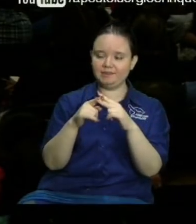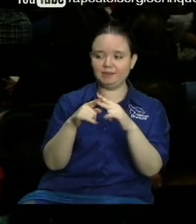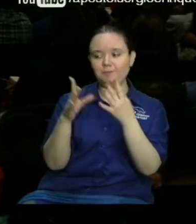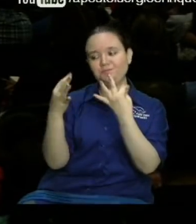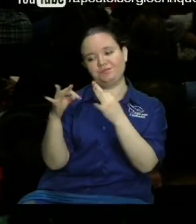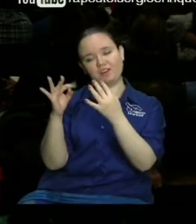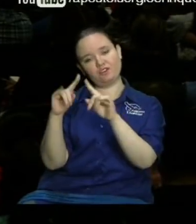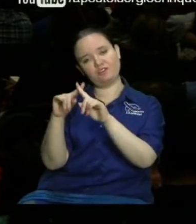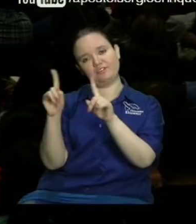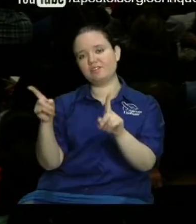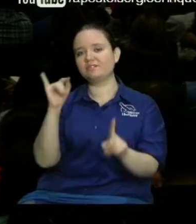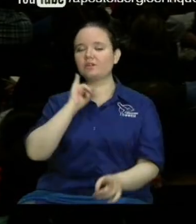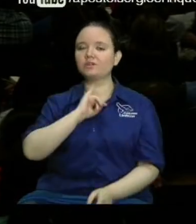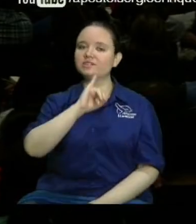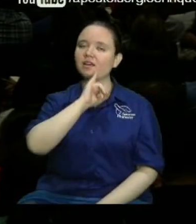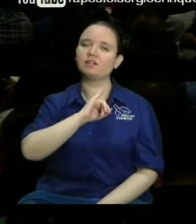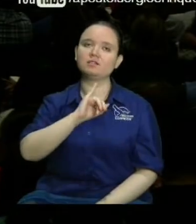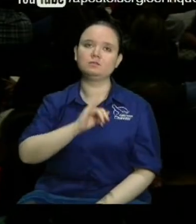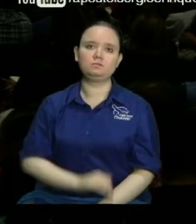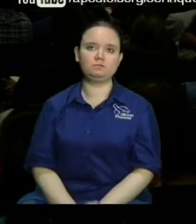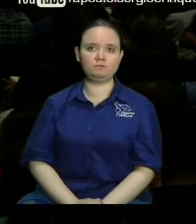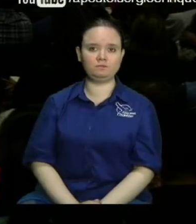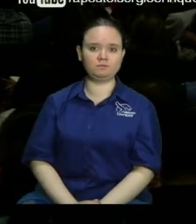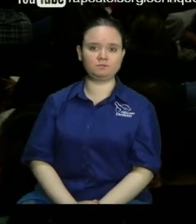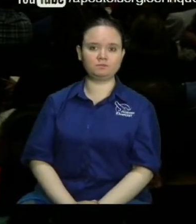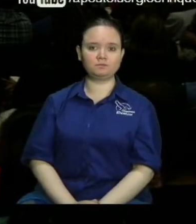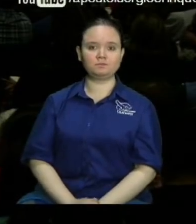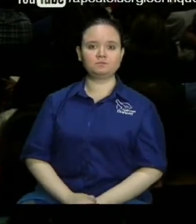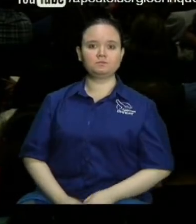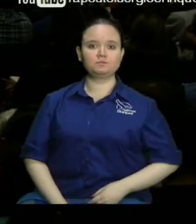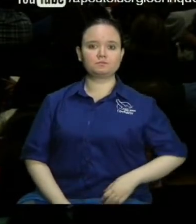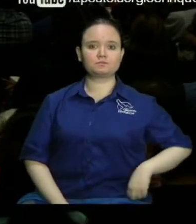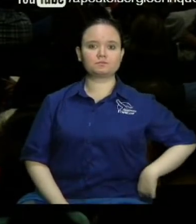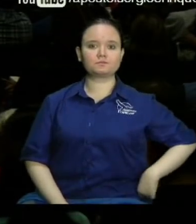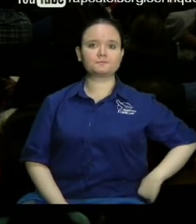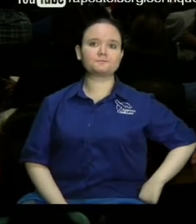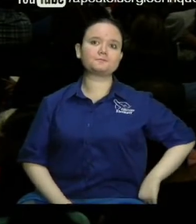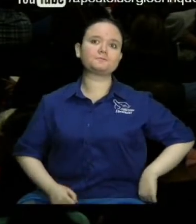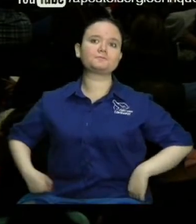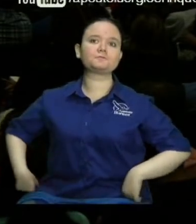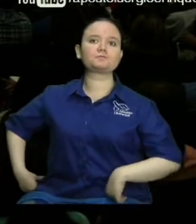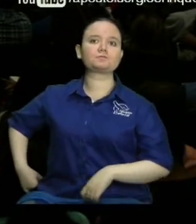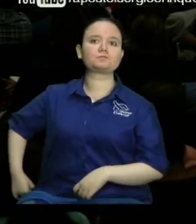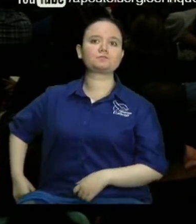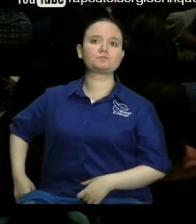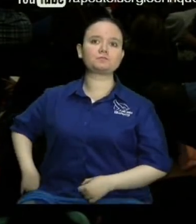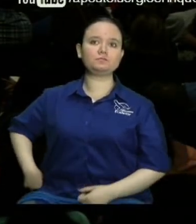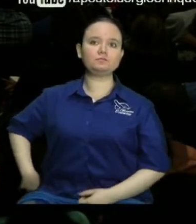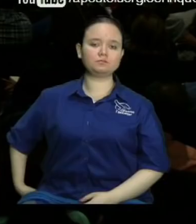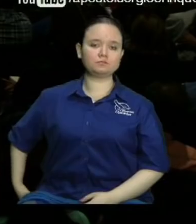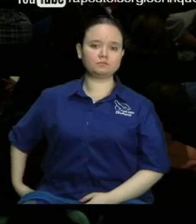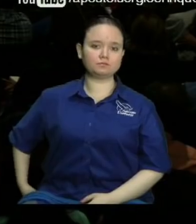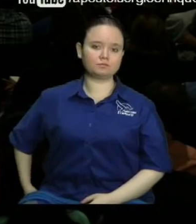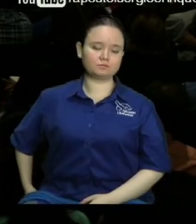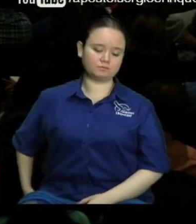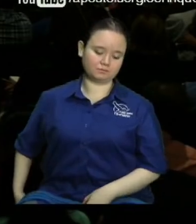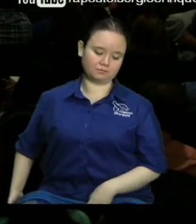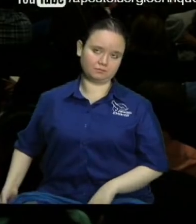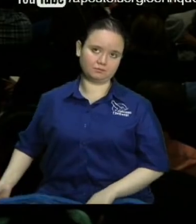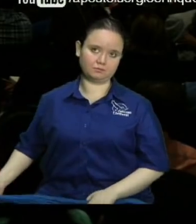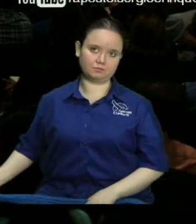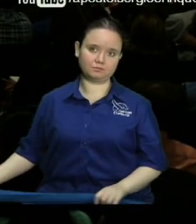Jesús. El último de los gentiles que se convierta a Cristo. Papi, yo así lo estoy